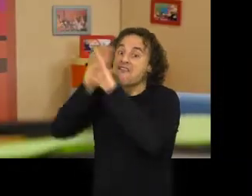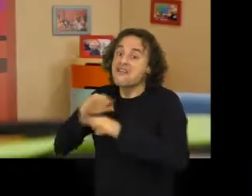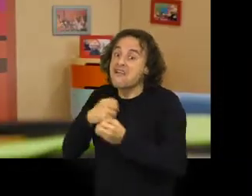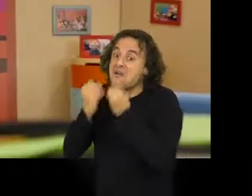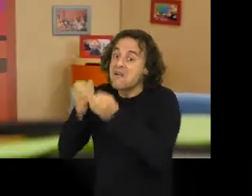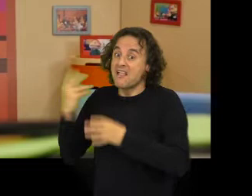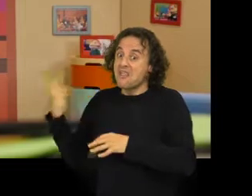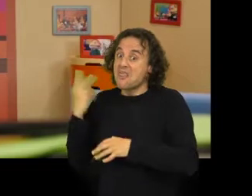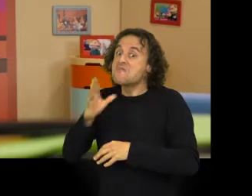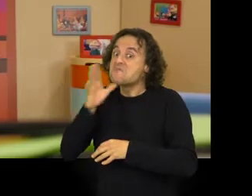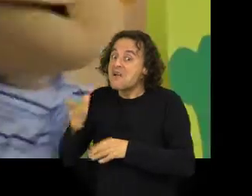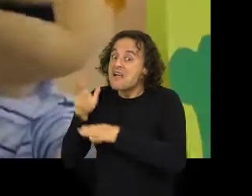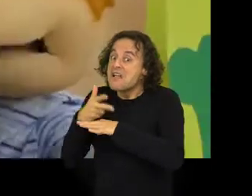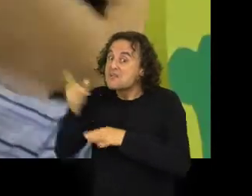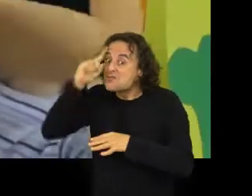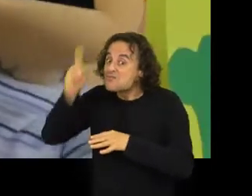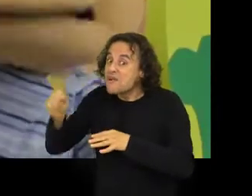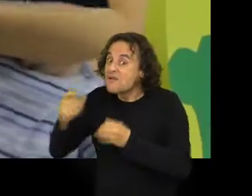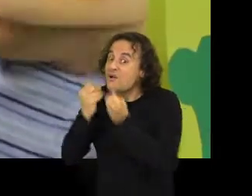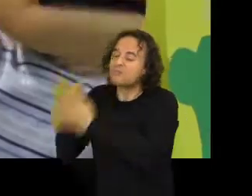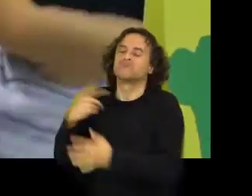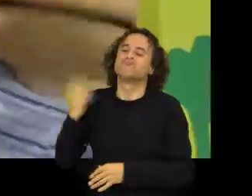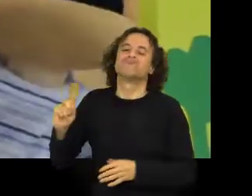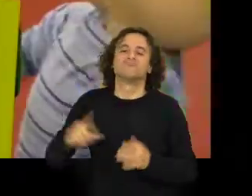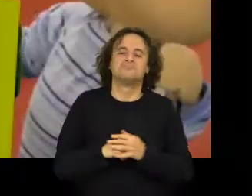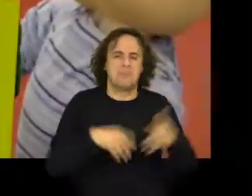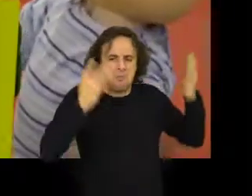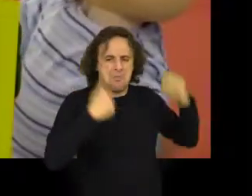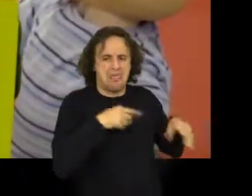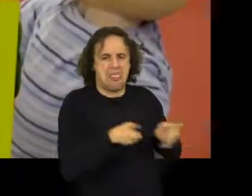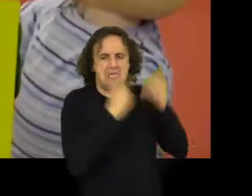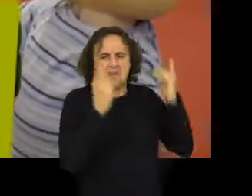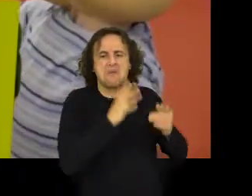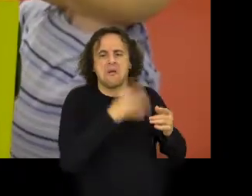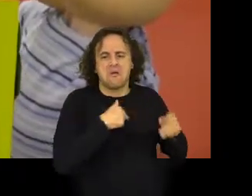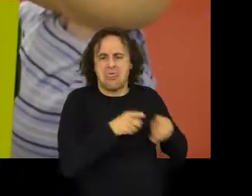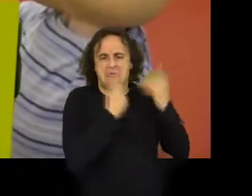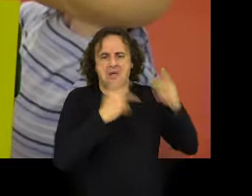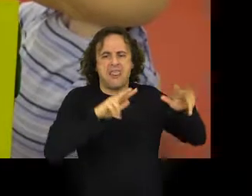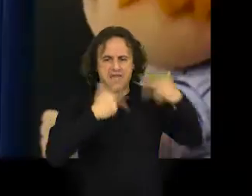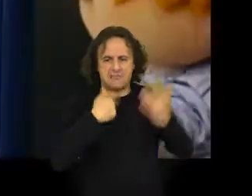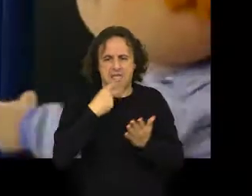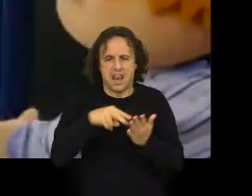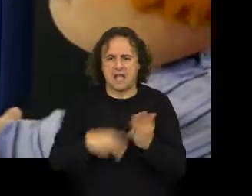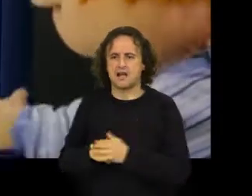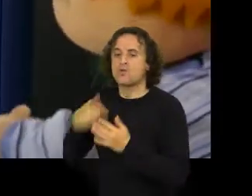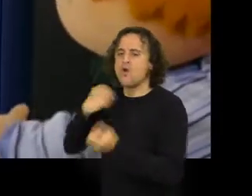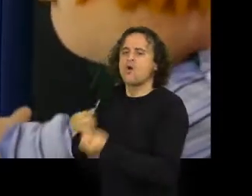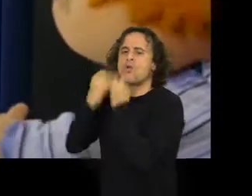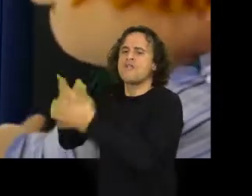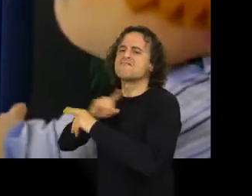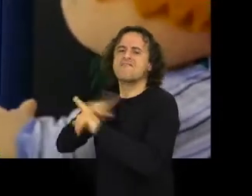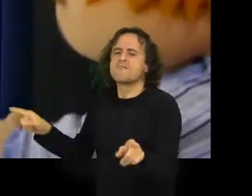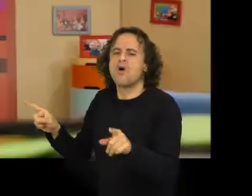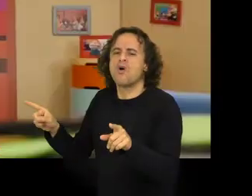que nos pasou a supermúsculos e a min coa anaconda e o hipopótamo. Ala. Non me importa nada o que vos pasase, déixame ler. E non che vou